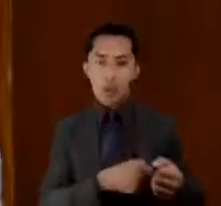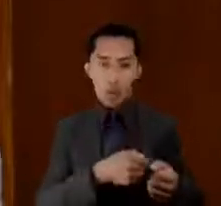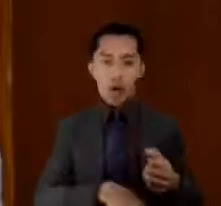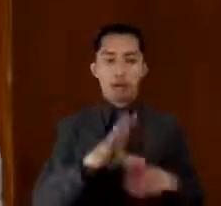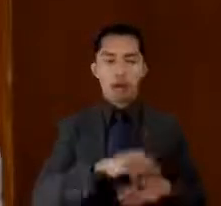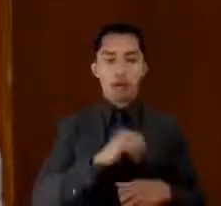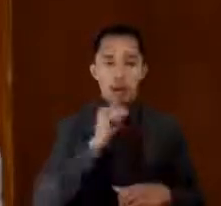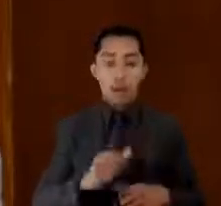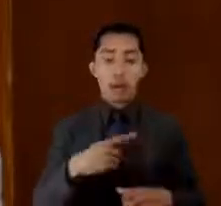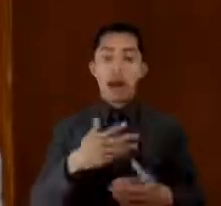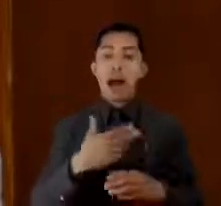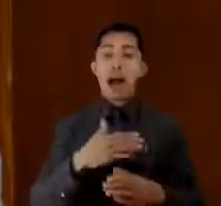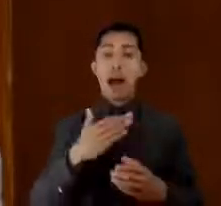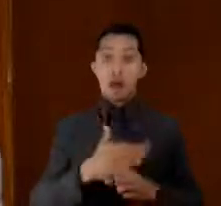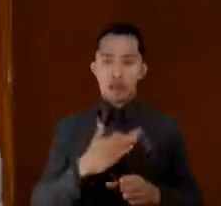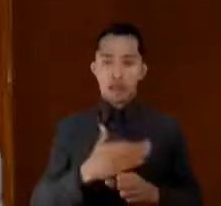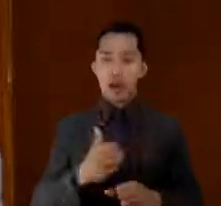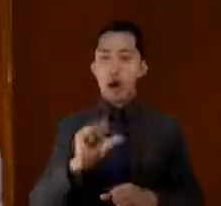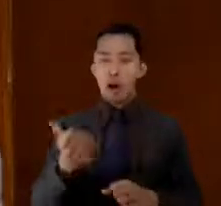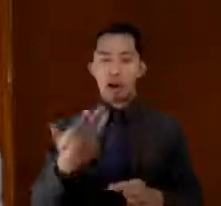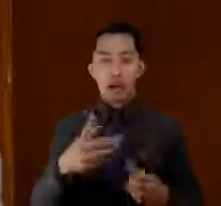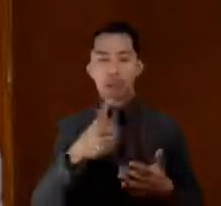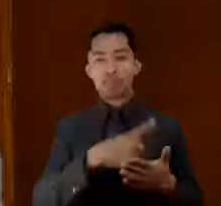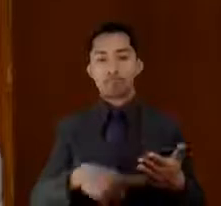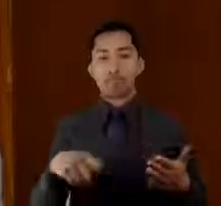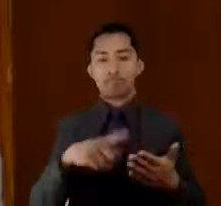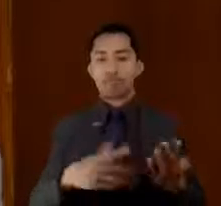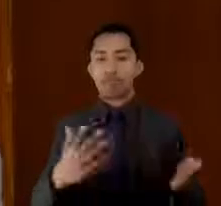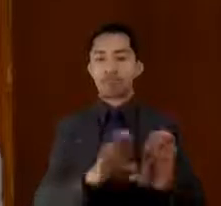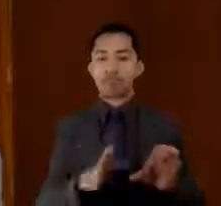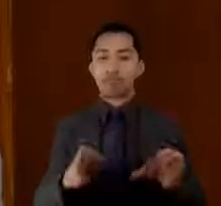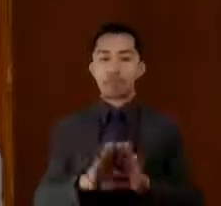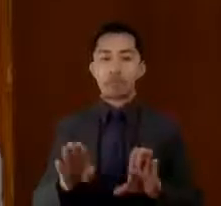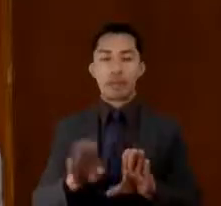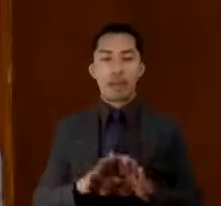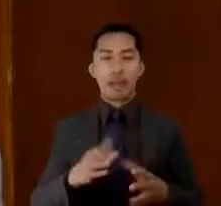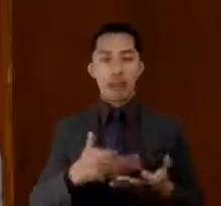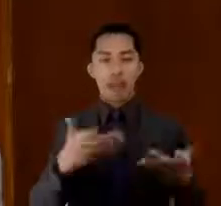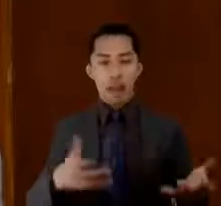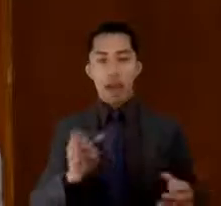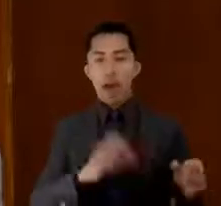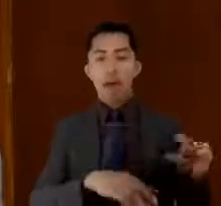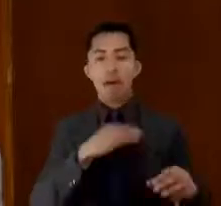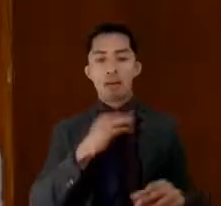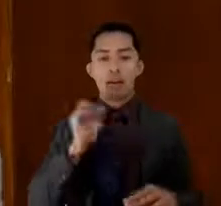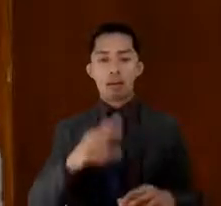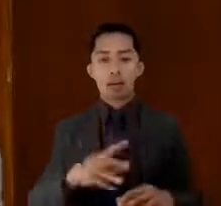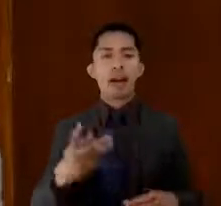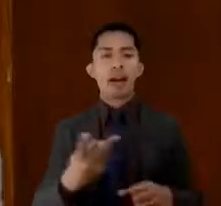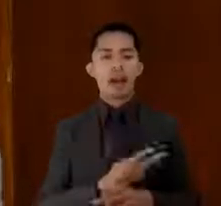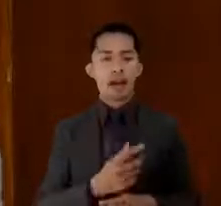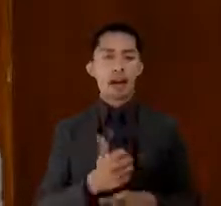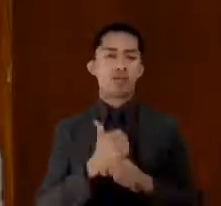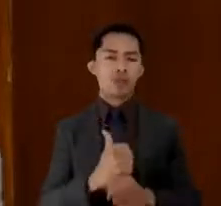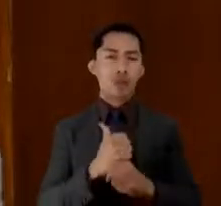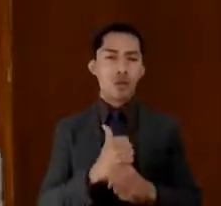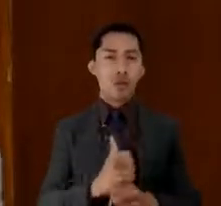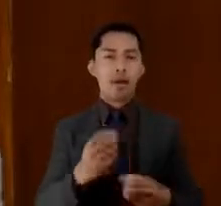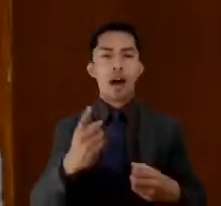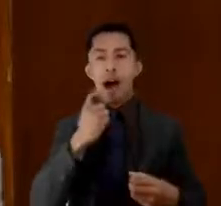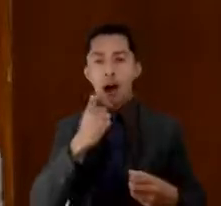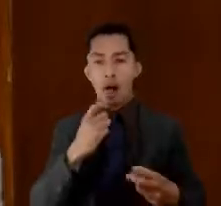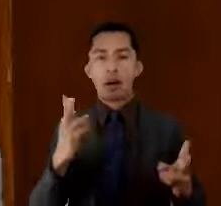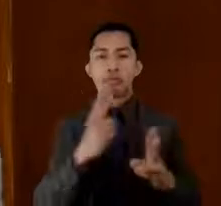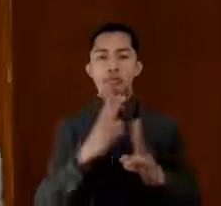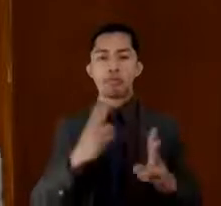el momento solamente 11 han sido clausurados. La presencia de tiraderos clandestinos de residuos ha provocado graves afectaciones al agua, el